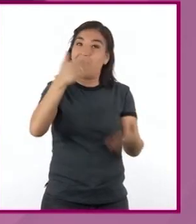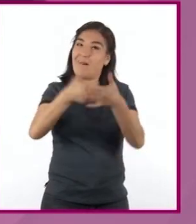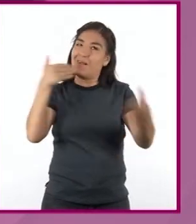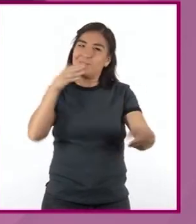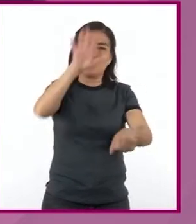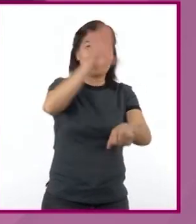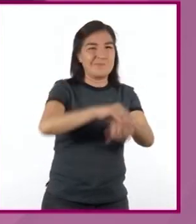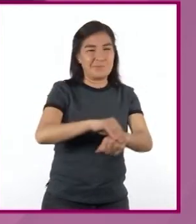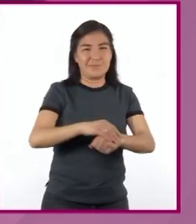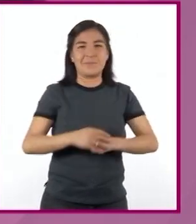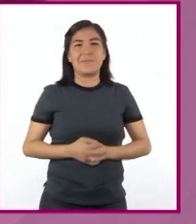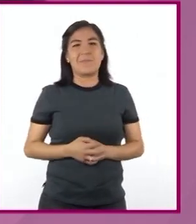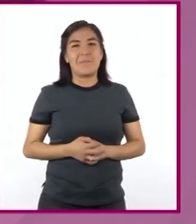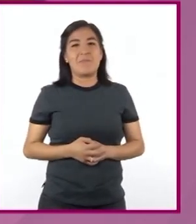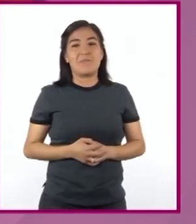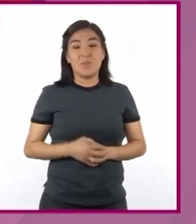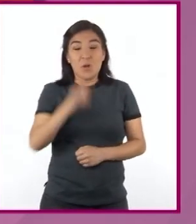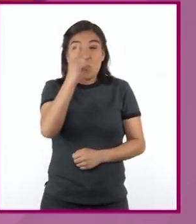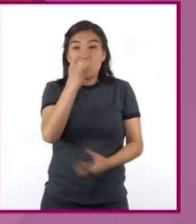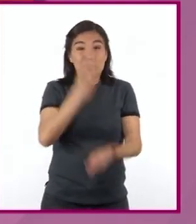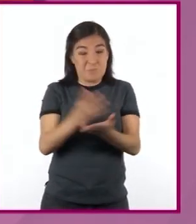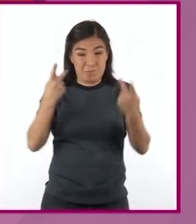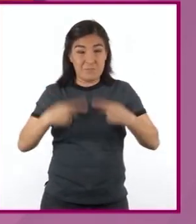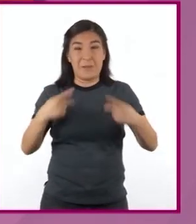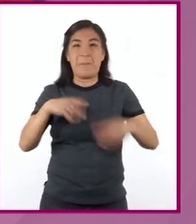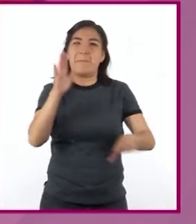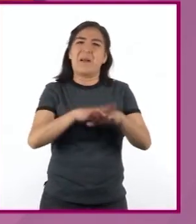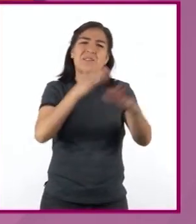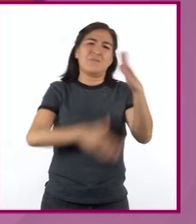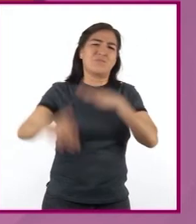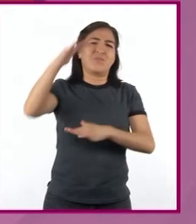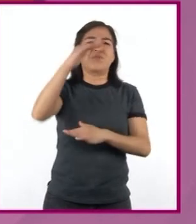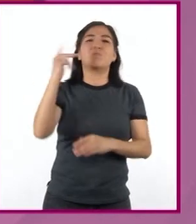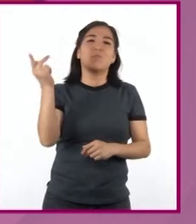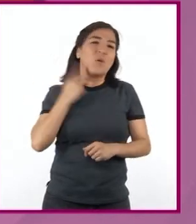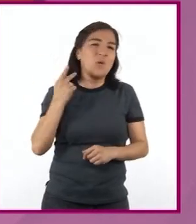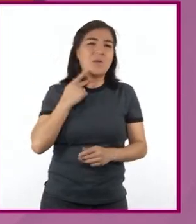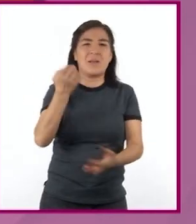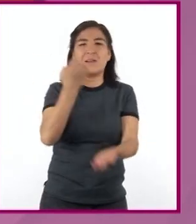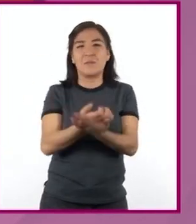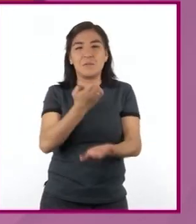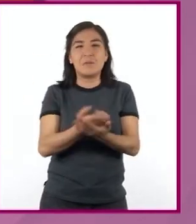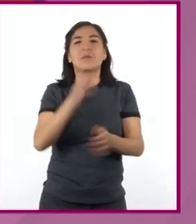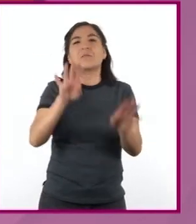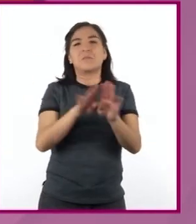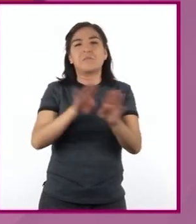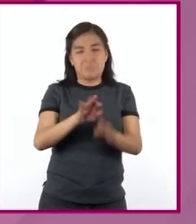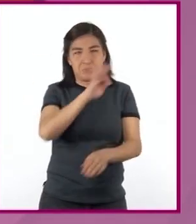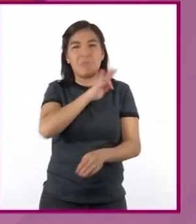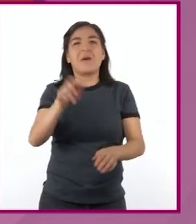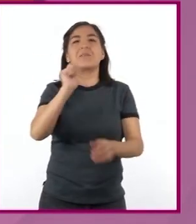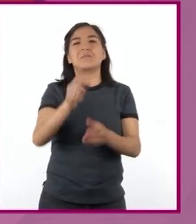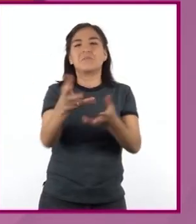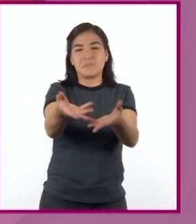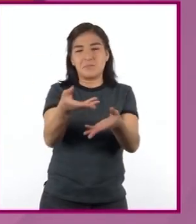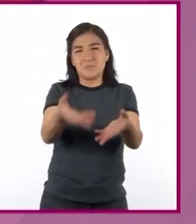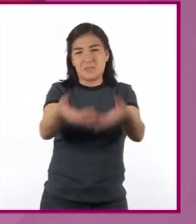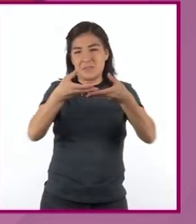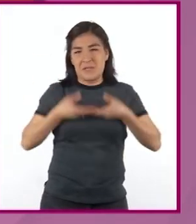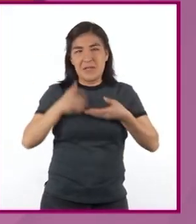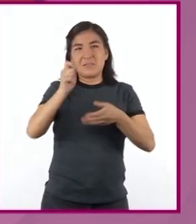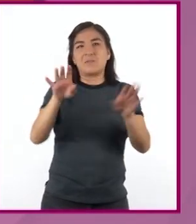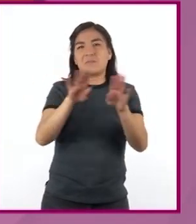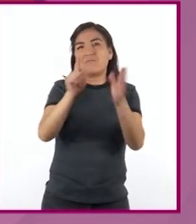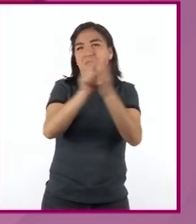especial. Solo personas con alta jerarquía política y económica obtuvieron ejemplares de algunos pensadores